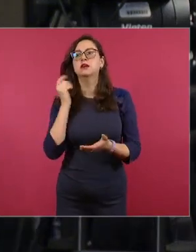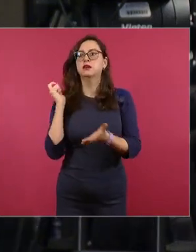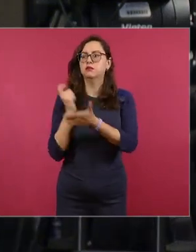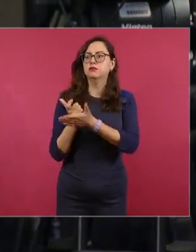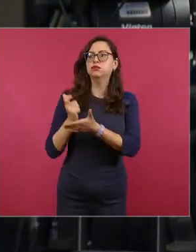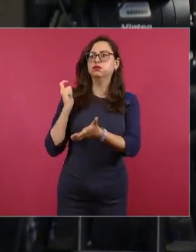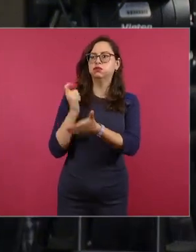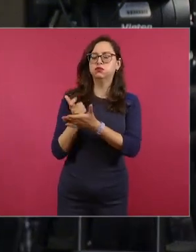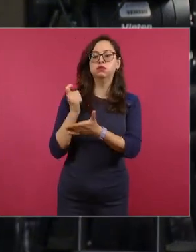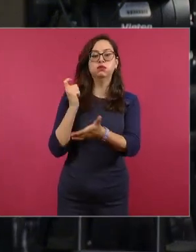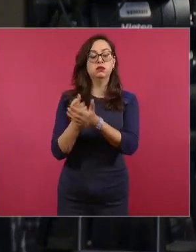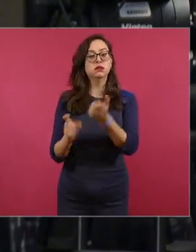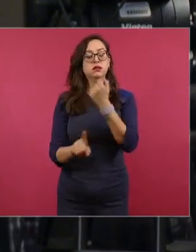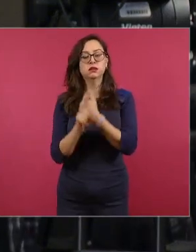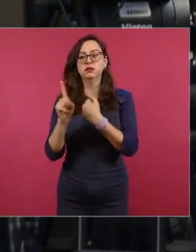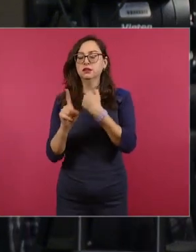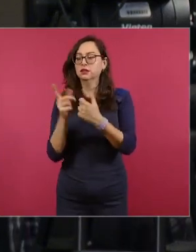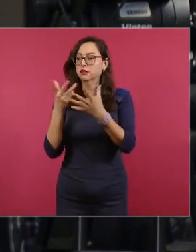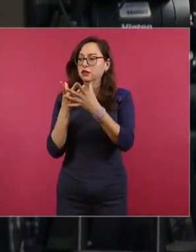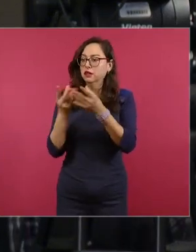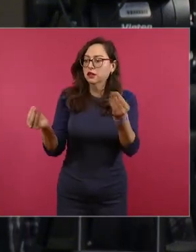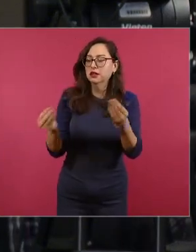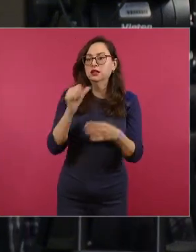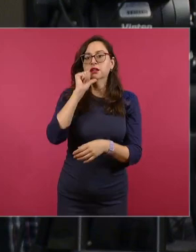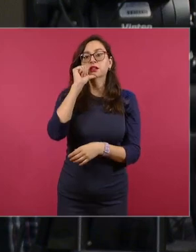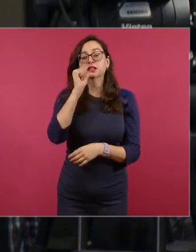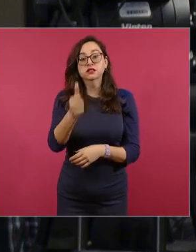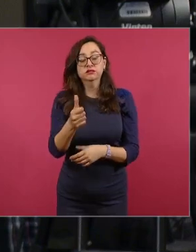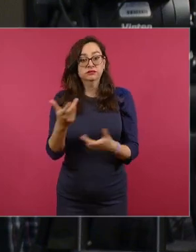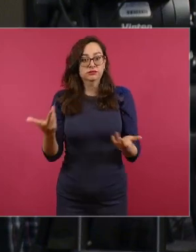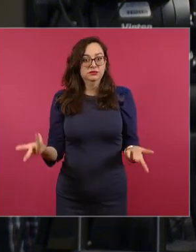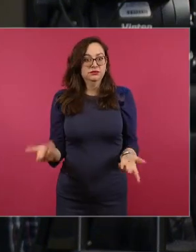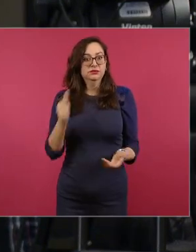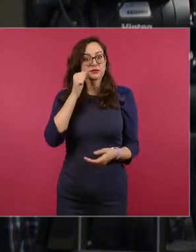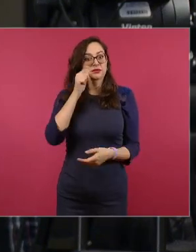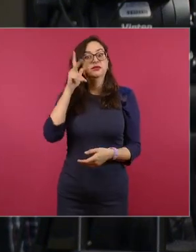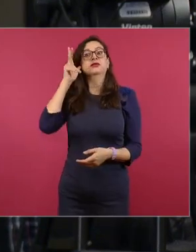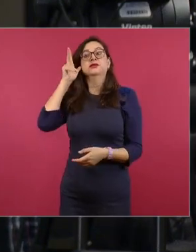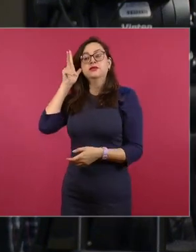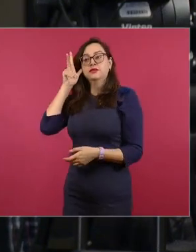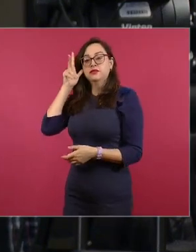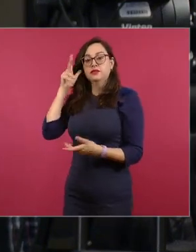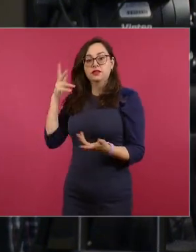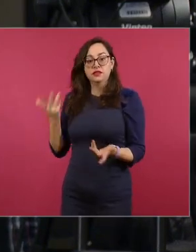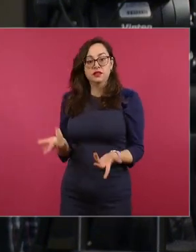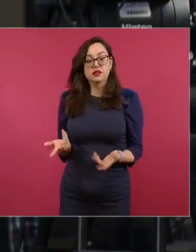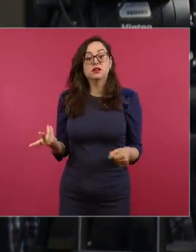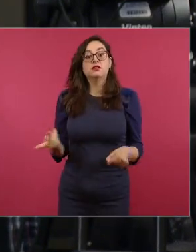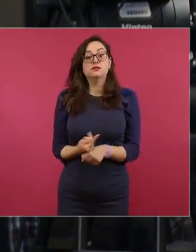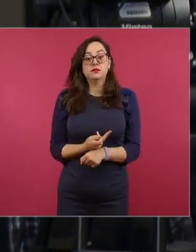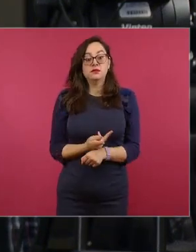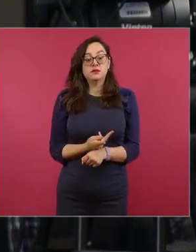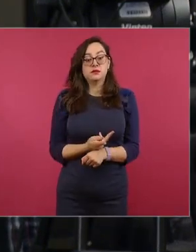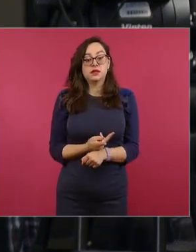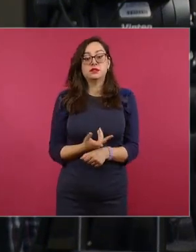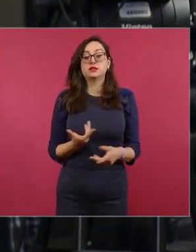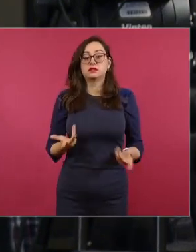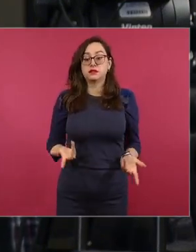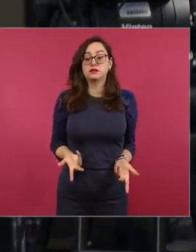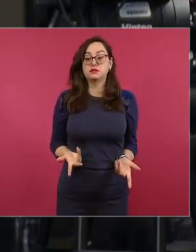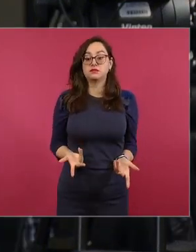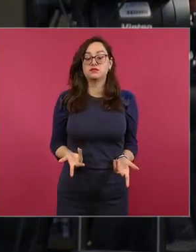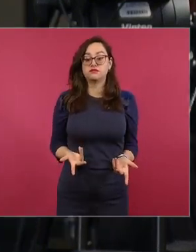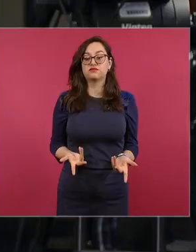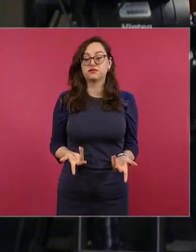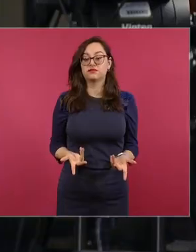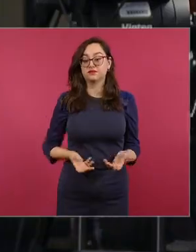E inclusive ya la última audiencia que fue antier estaba ya a punto prácticamente de darle un fallo a su favor,